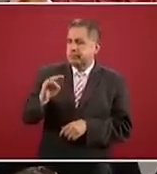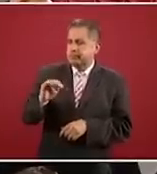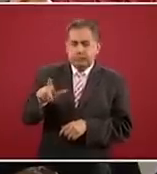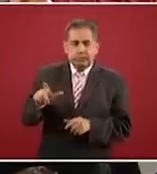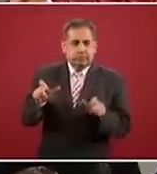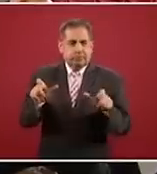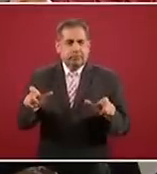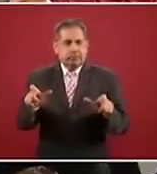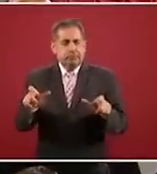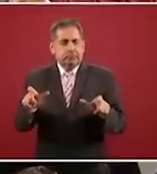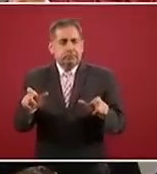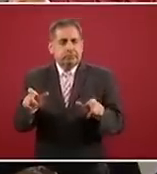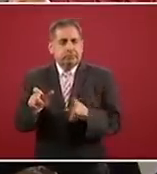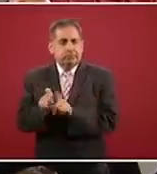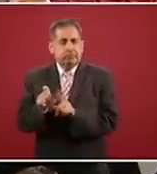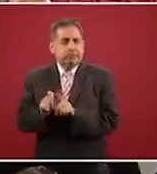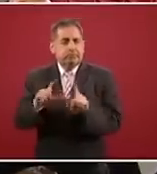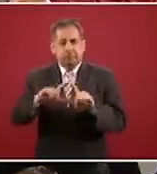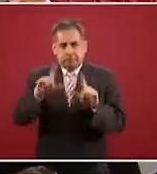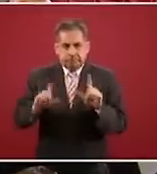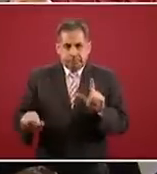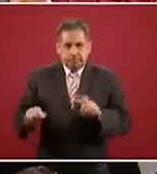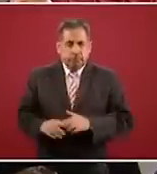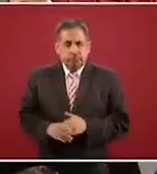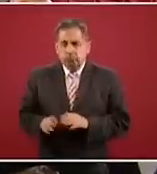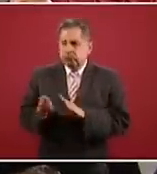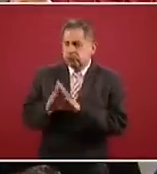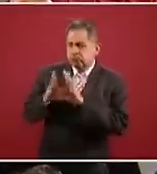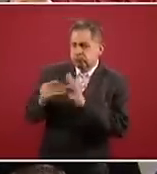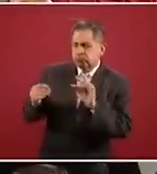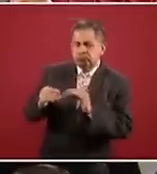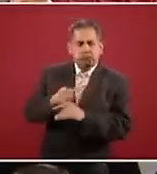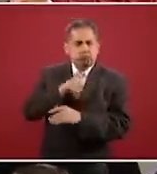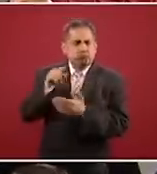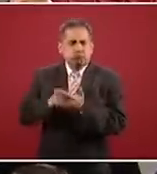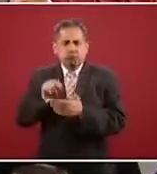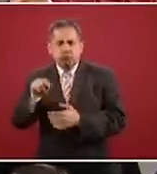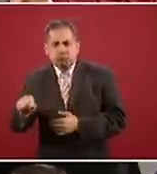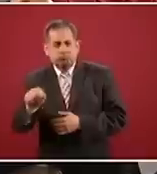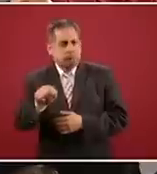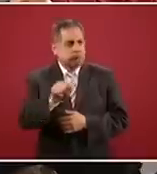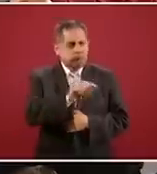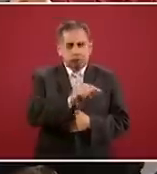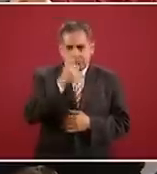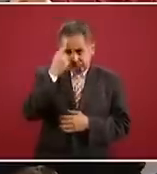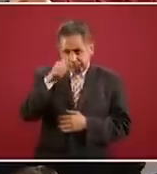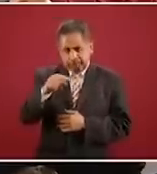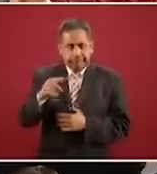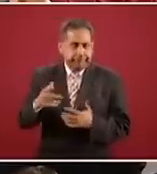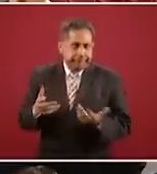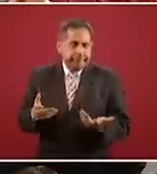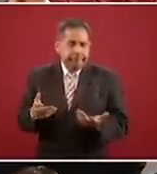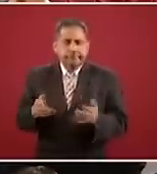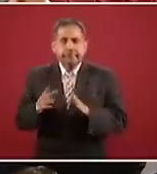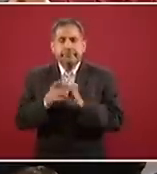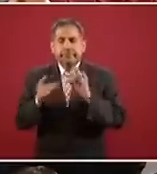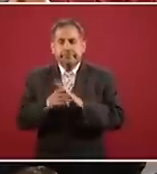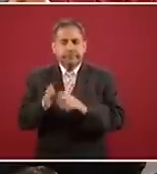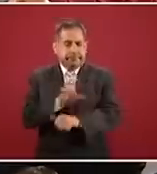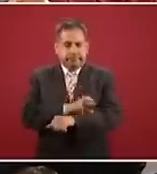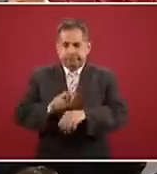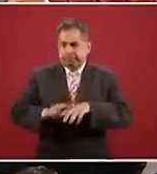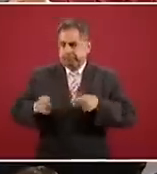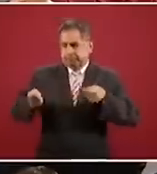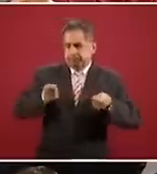y precisamente para tener la presencia en todo la parte que corresponde a la coordinación